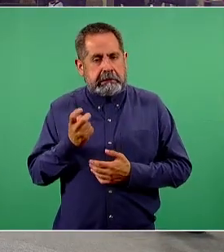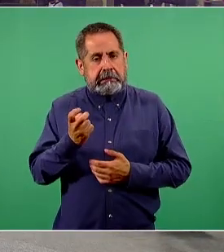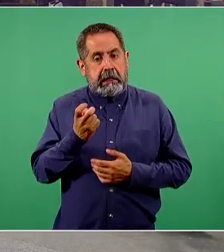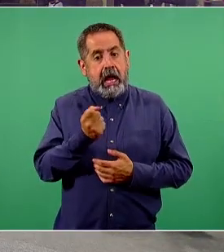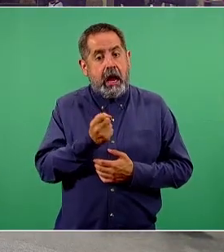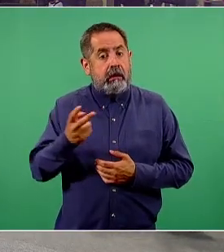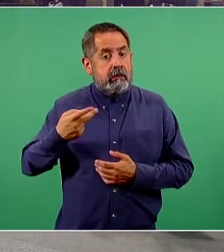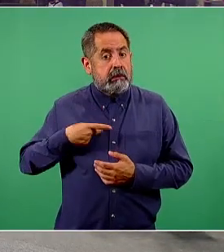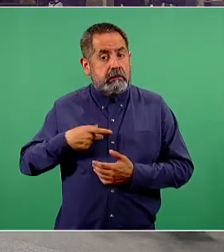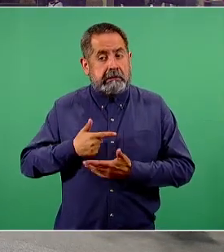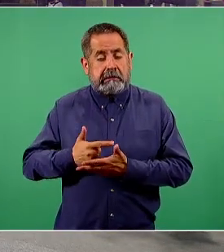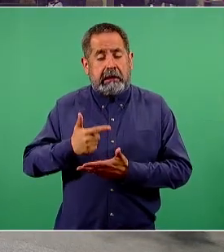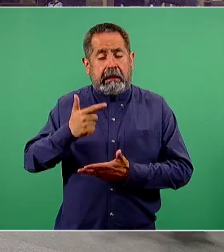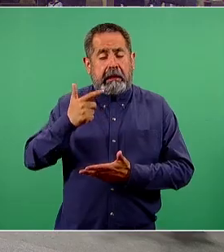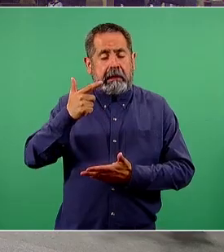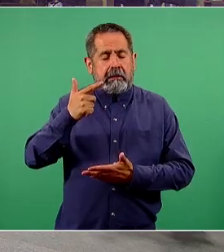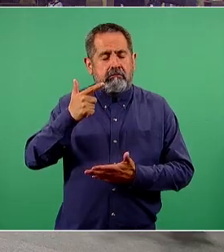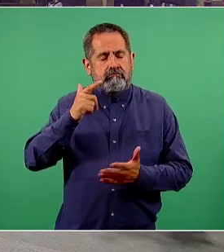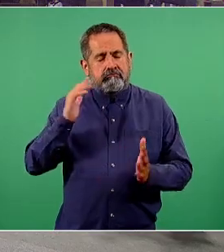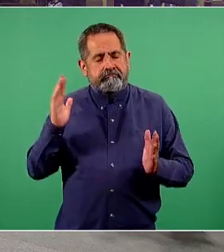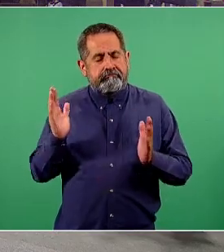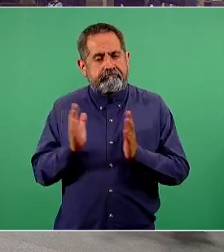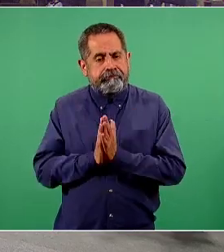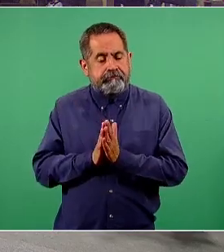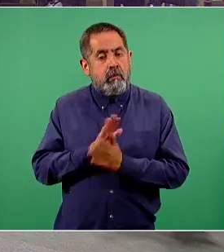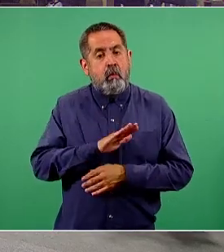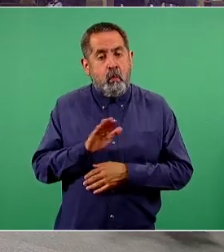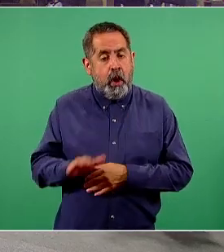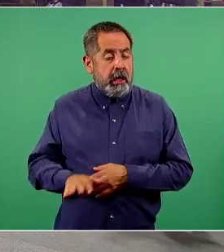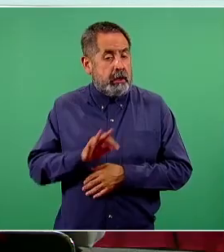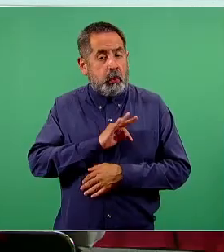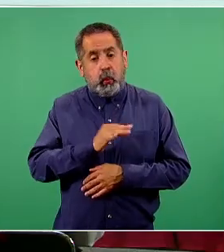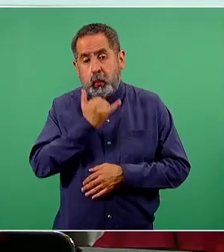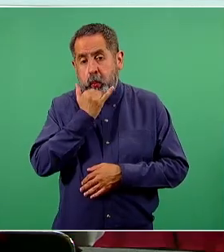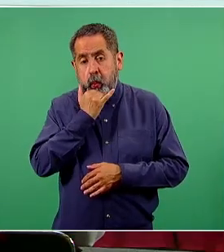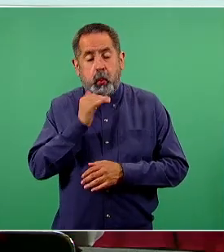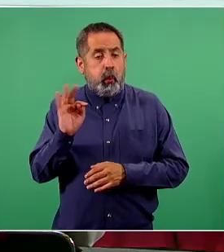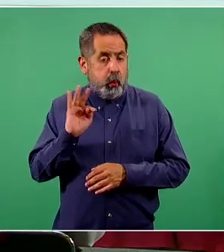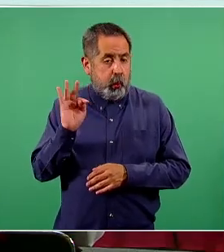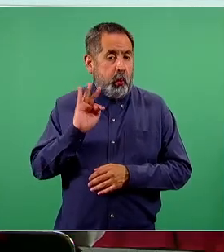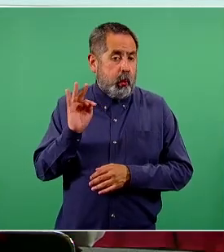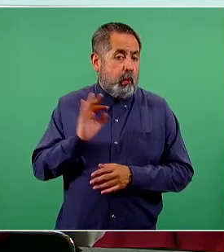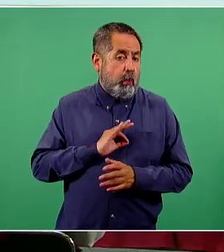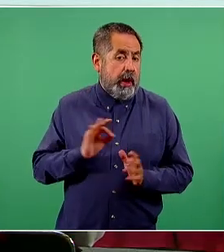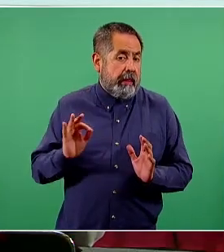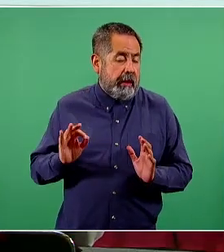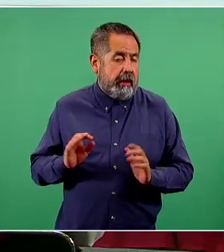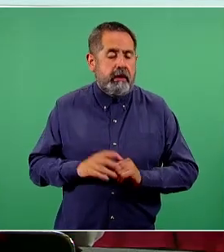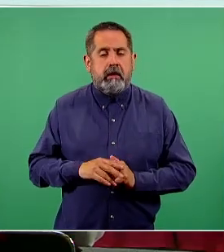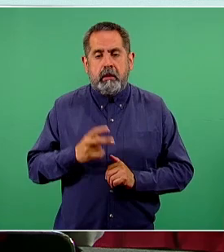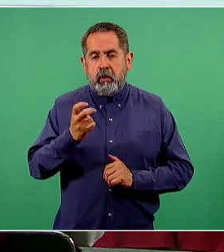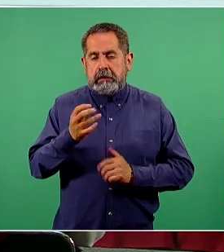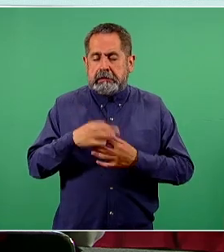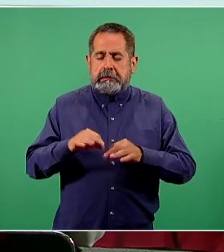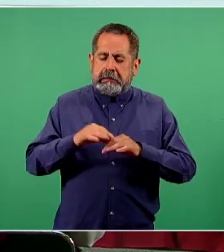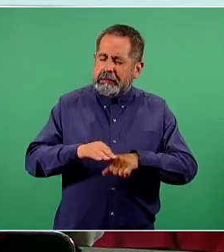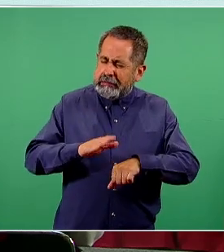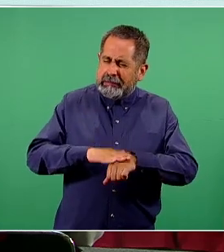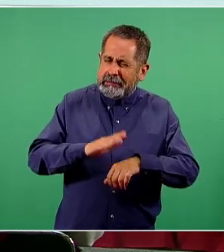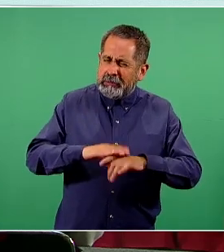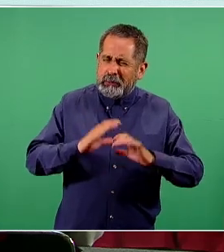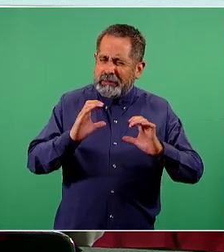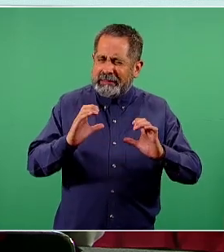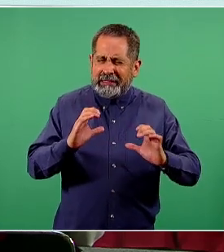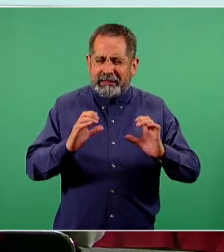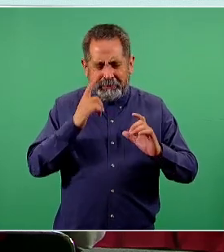personas pueden fallecer de COVID-19. Y esta ocurrencia o este impacto en la población es precisamente el que se quiere